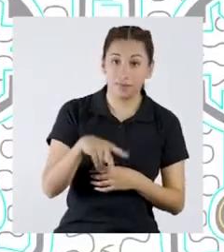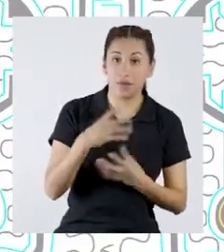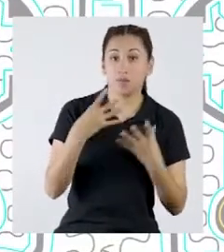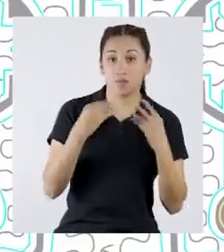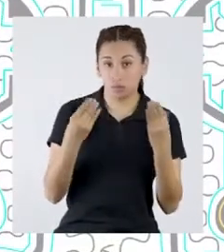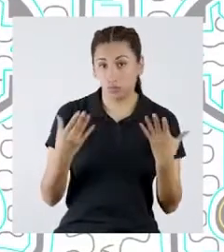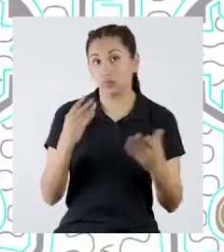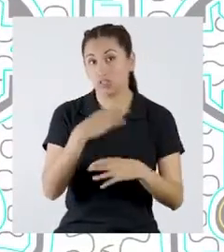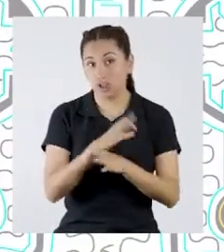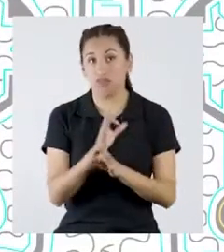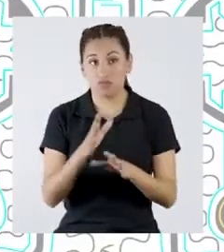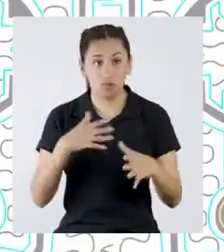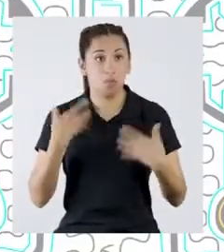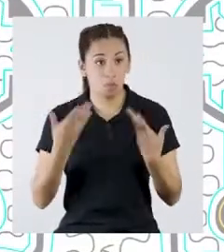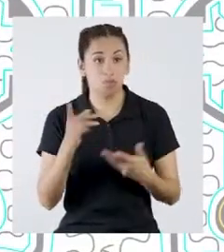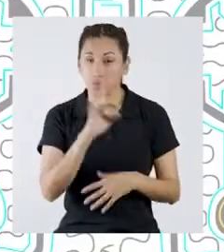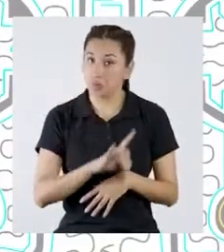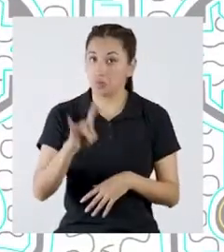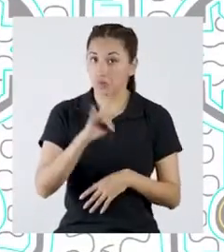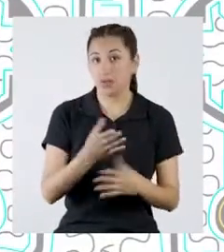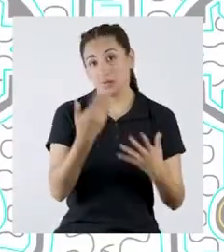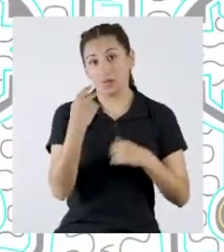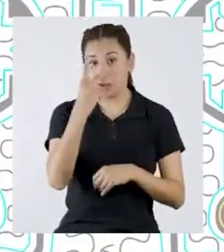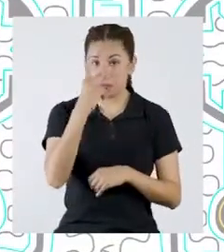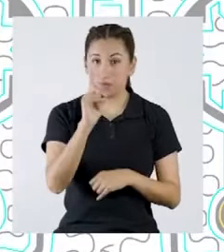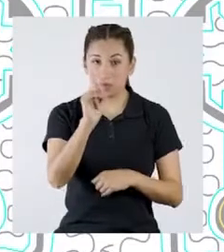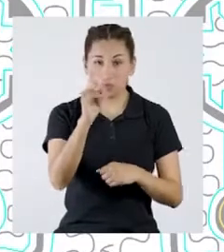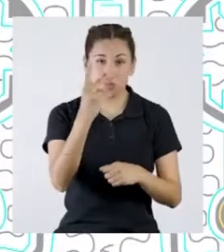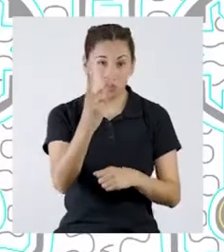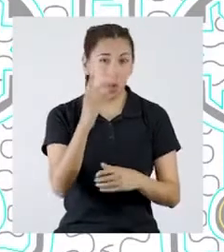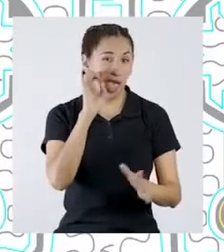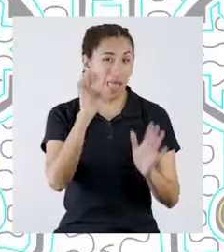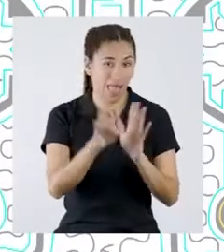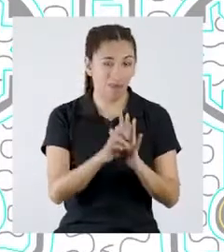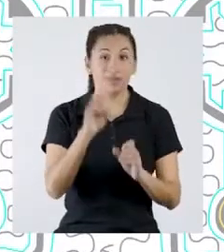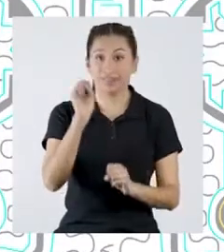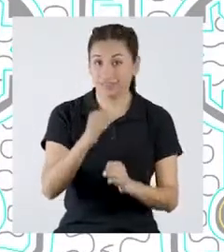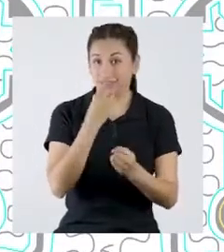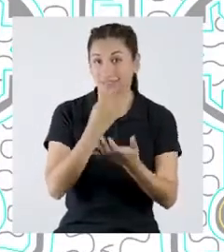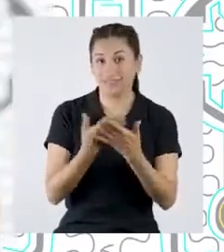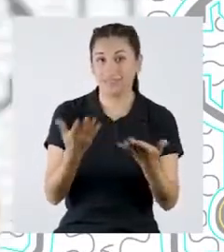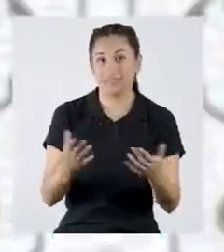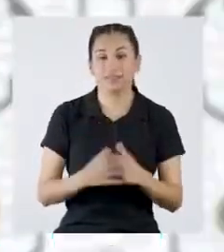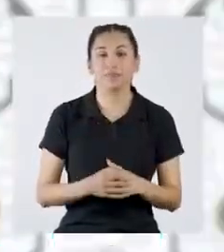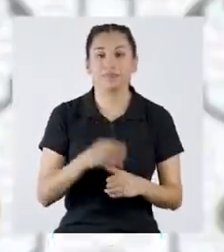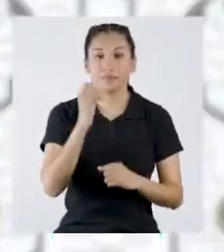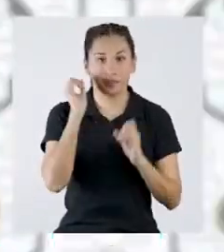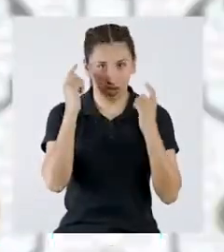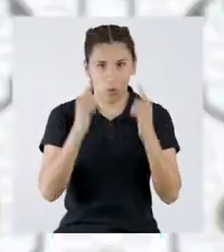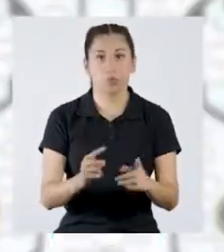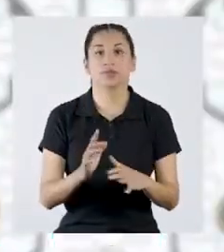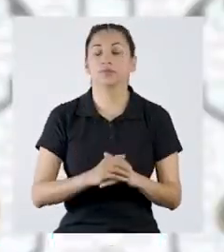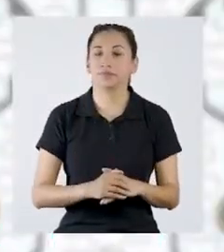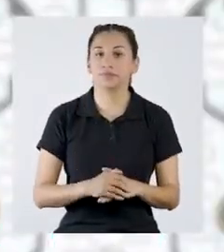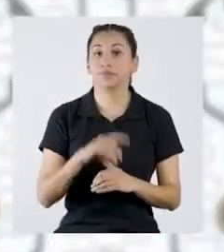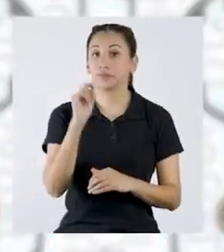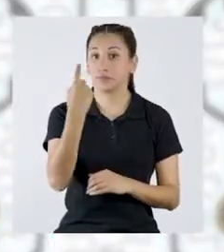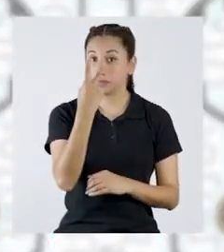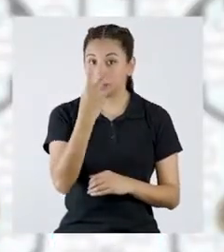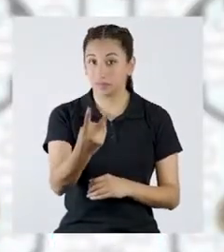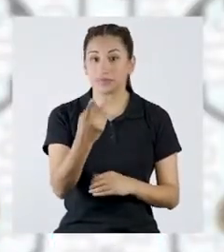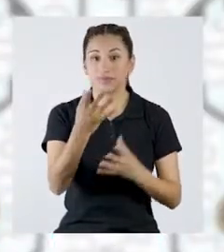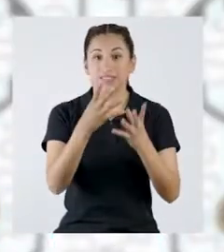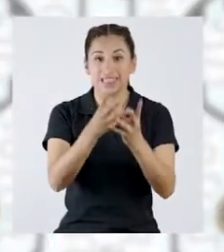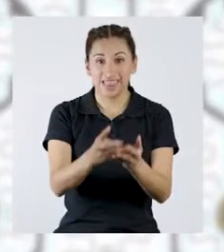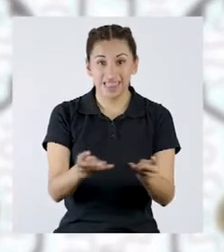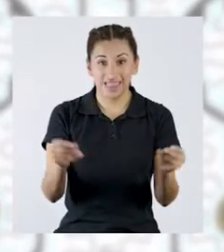maneras distintas de utilizar esos recursos. Vamos a ver un par de ejemplos. ¡Bien! De acuerdo. Podemos ver